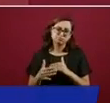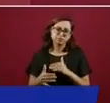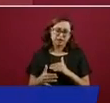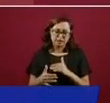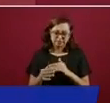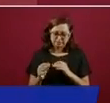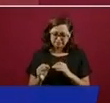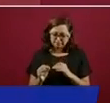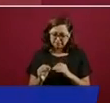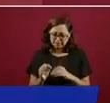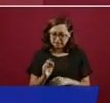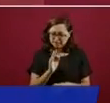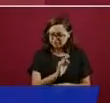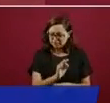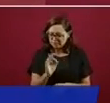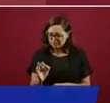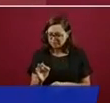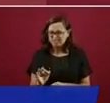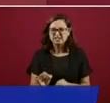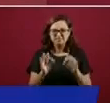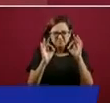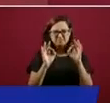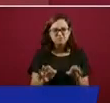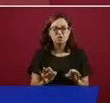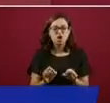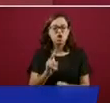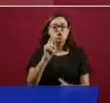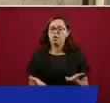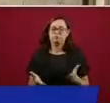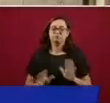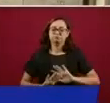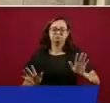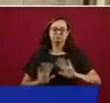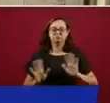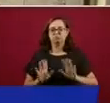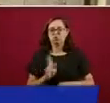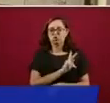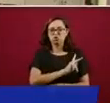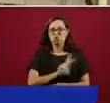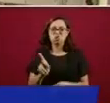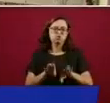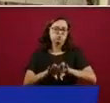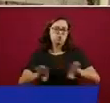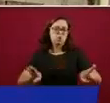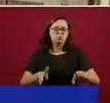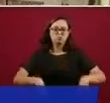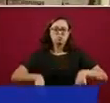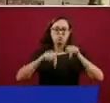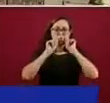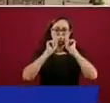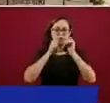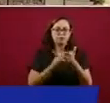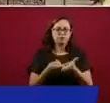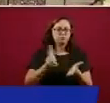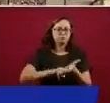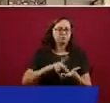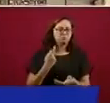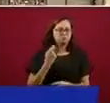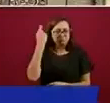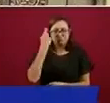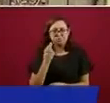2001, para ser exactos, o sea, tiene 18 años, ahora es para todos, es un